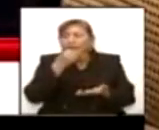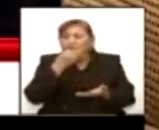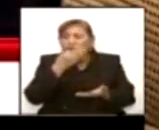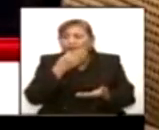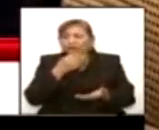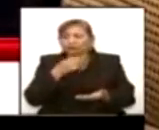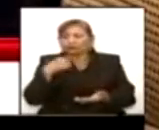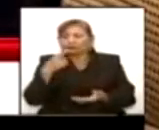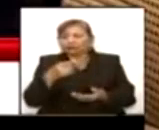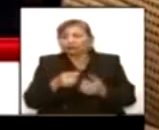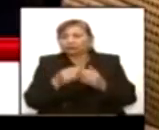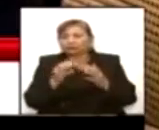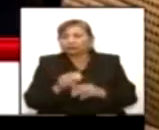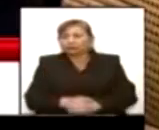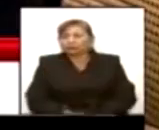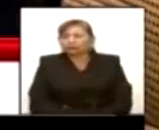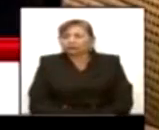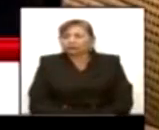dice algo?